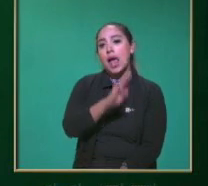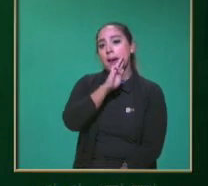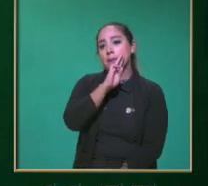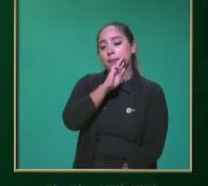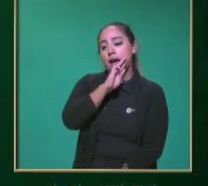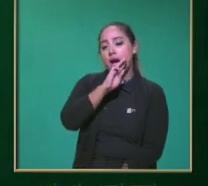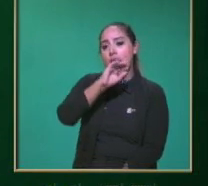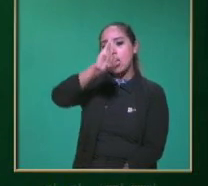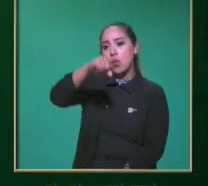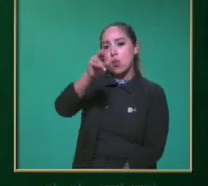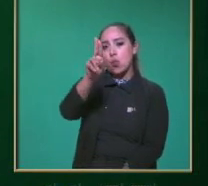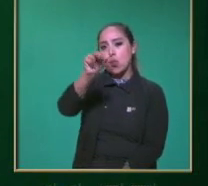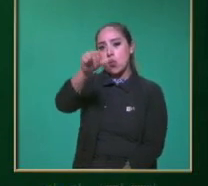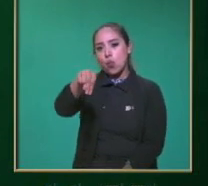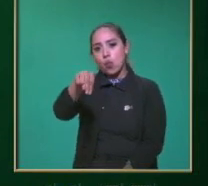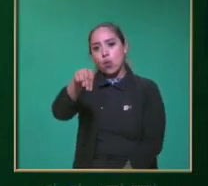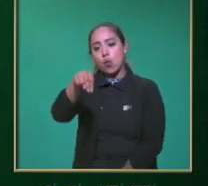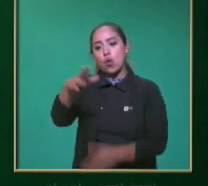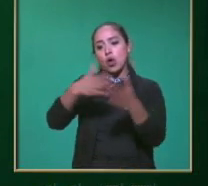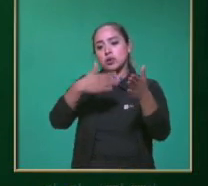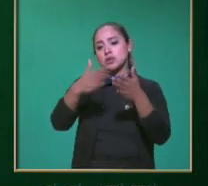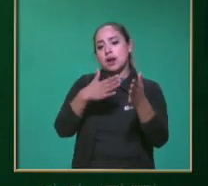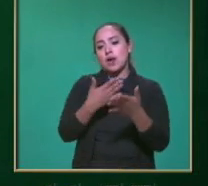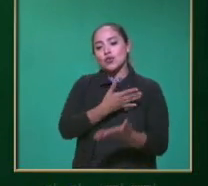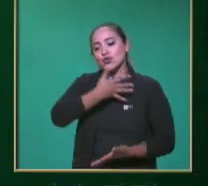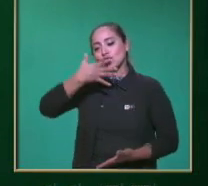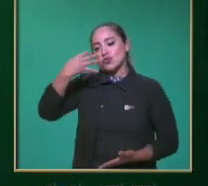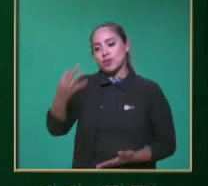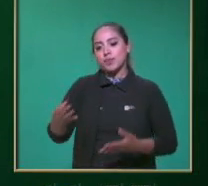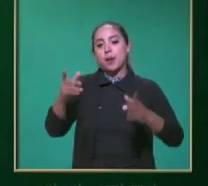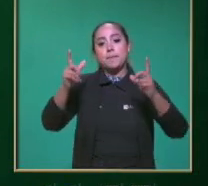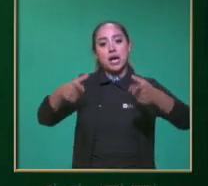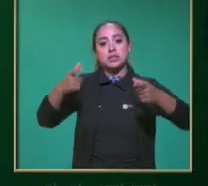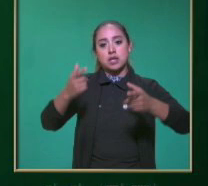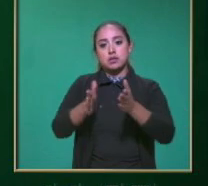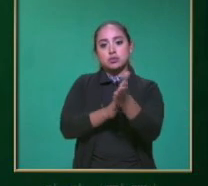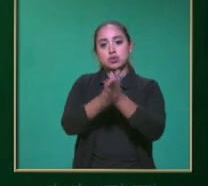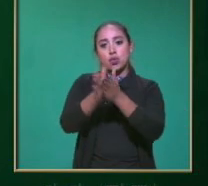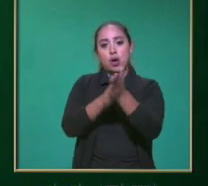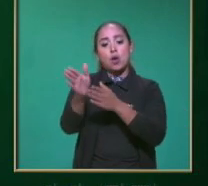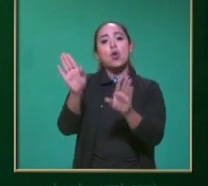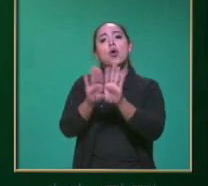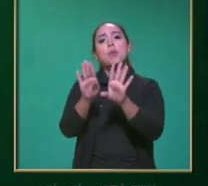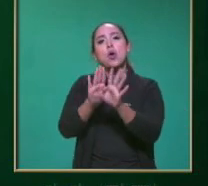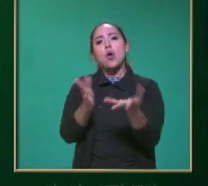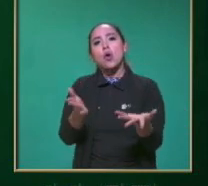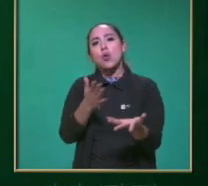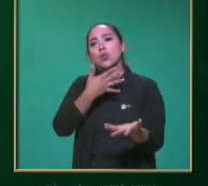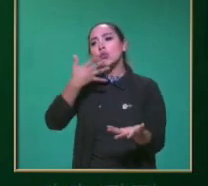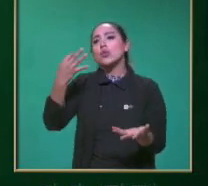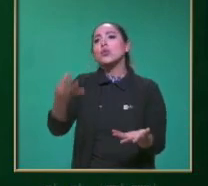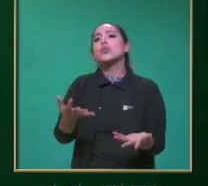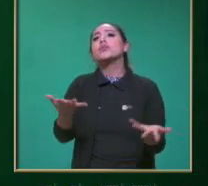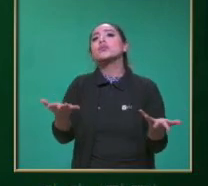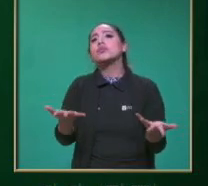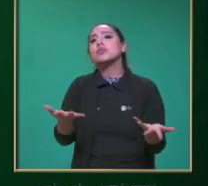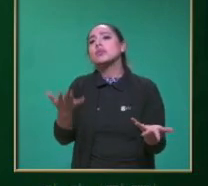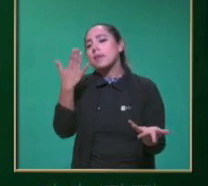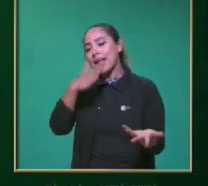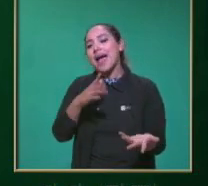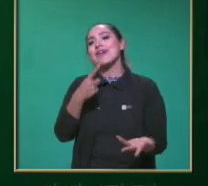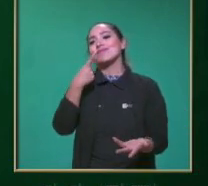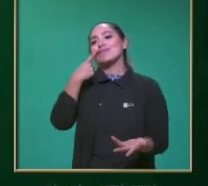Juan cocina un delicioso pastel de chocolate. ¿Cómo puede darse cuenta que está cocinando un delicioso pastel? Por medio